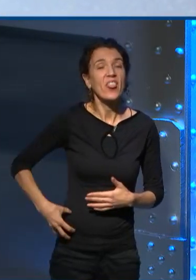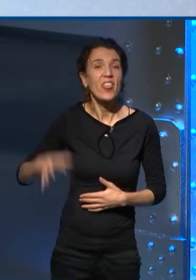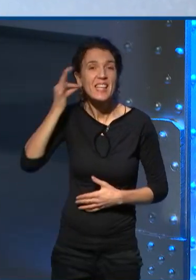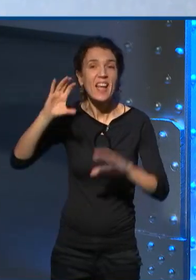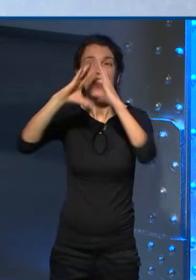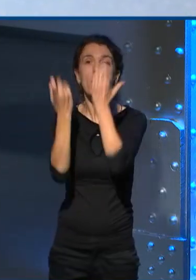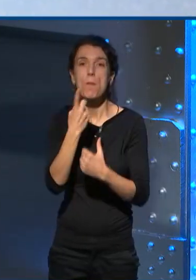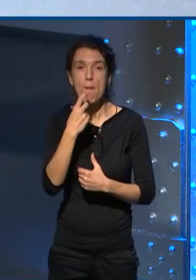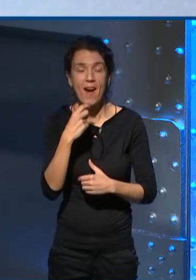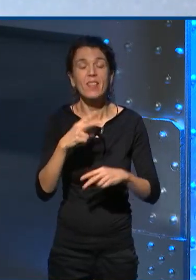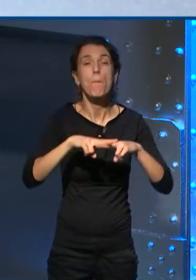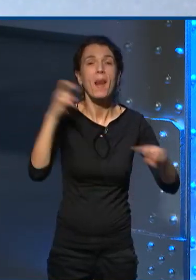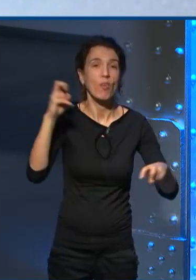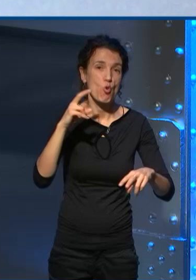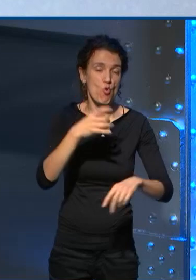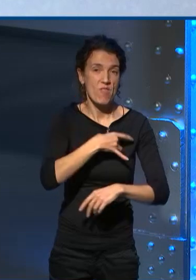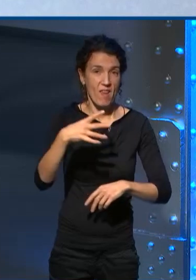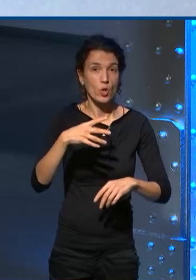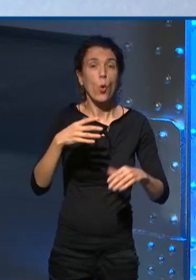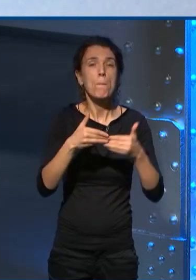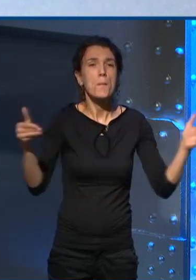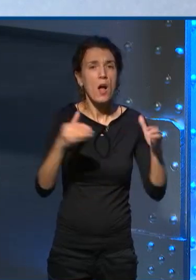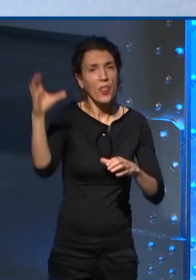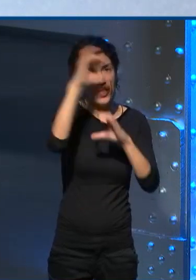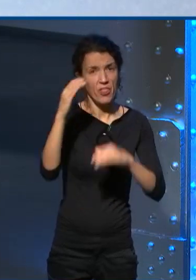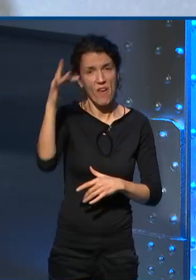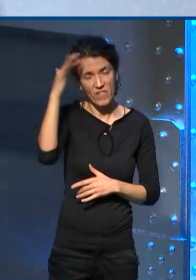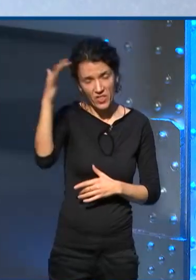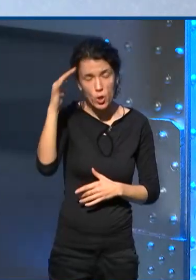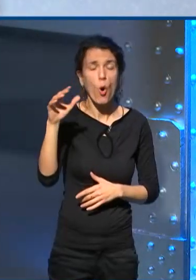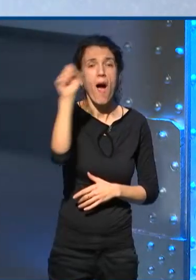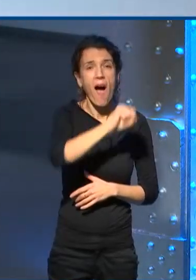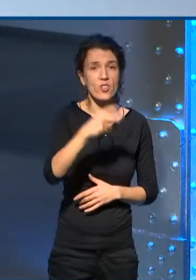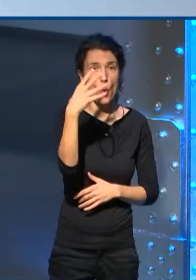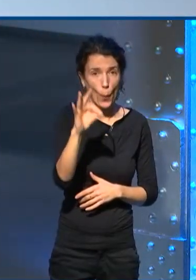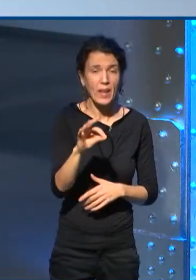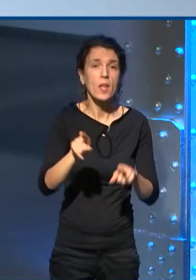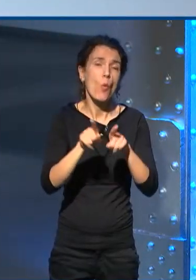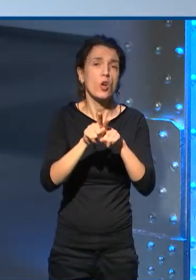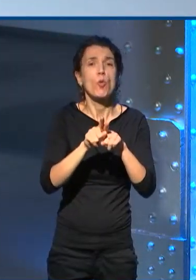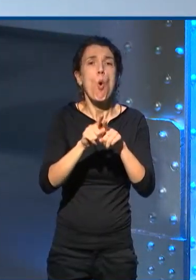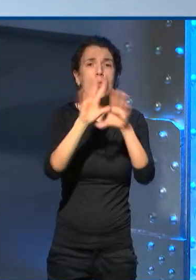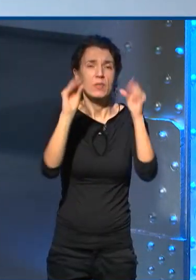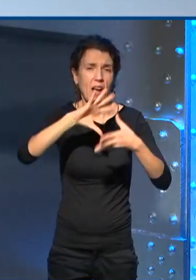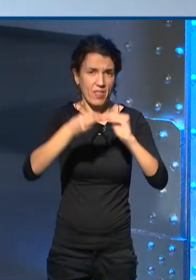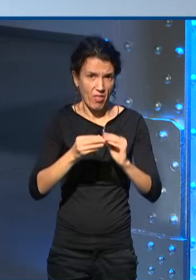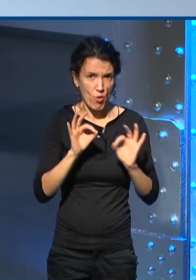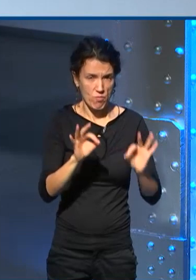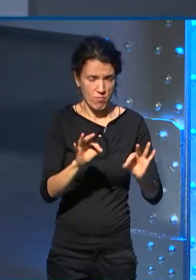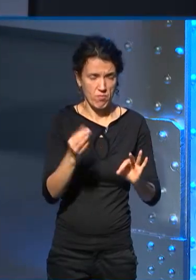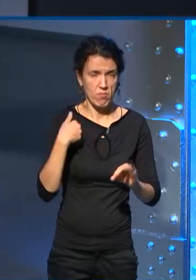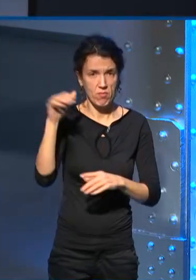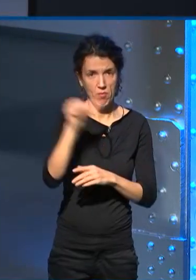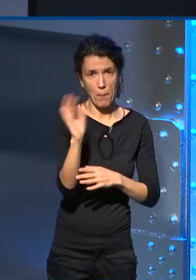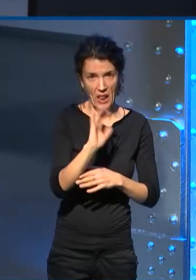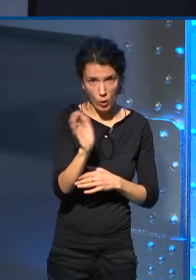película en blanco y negro de ciencia ficción que se hizo sobre Marte de los años 20, y esta es un remake. Bien, esta es